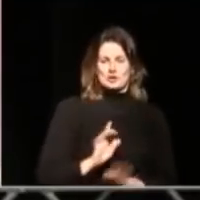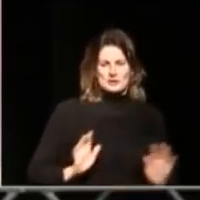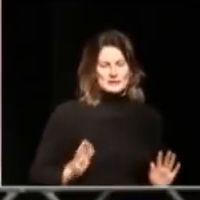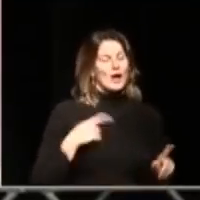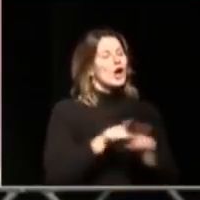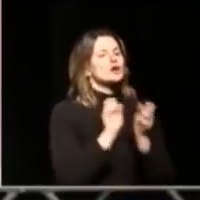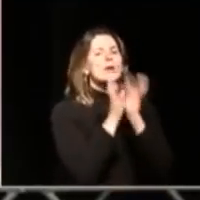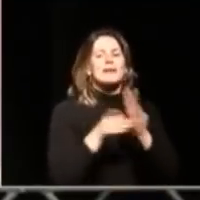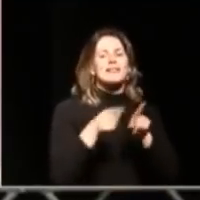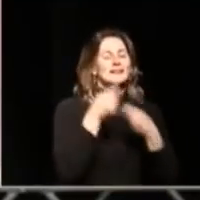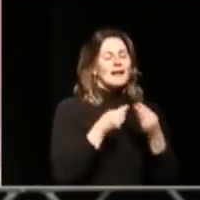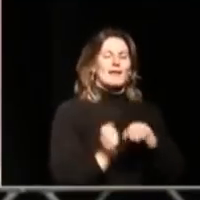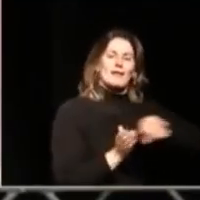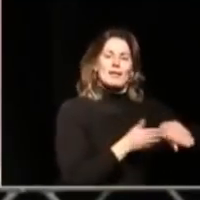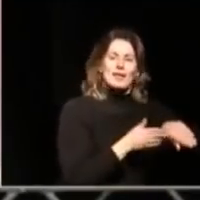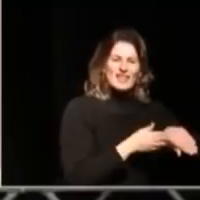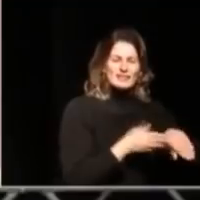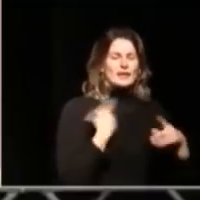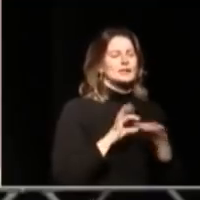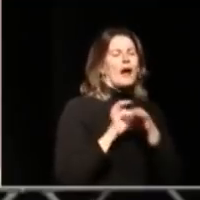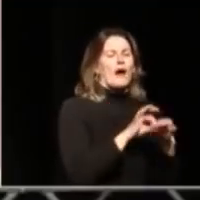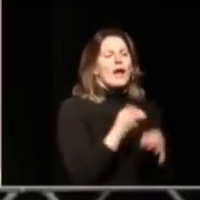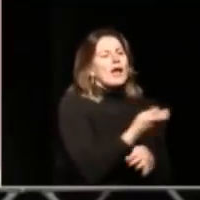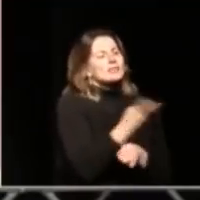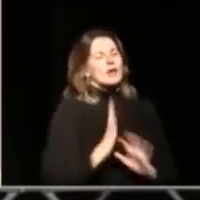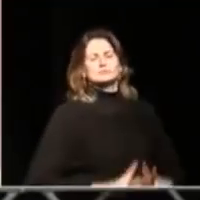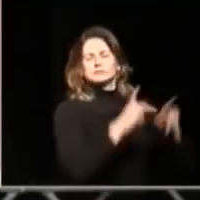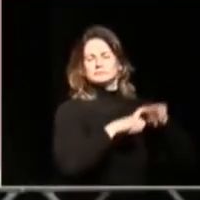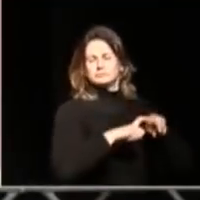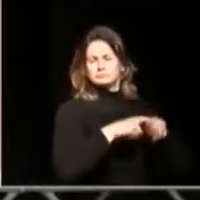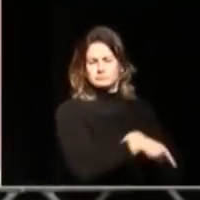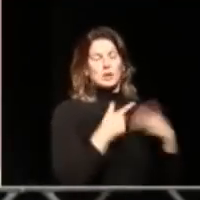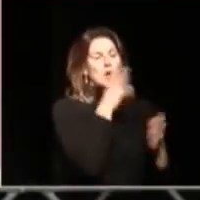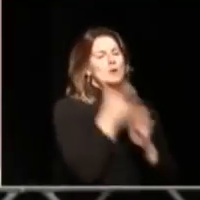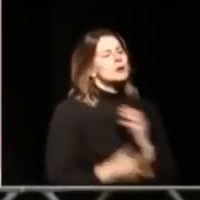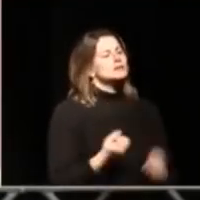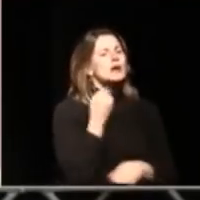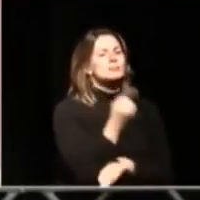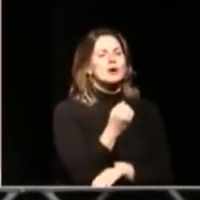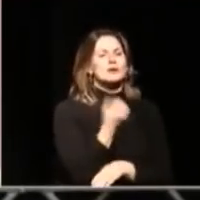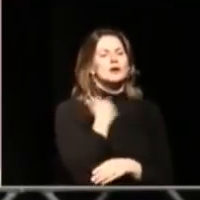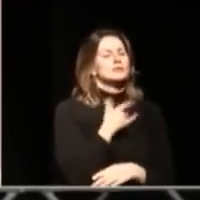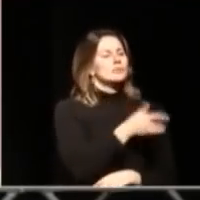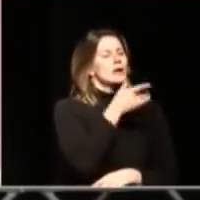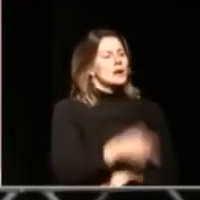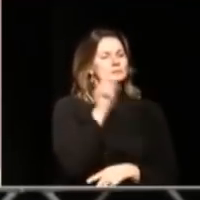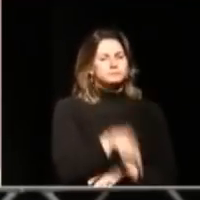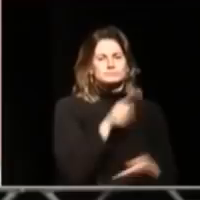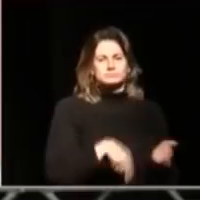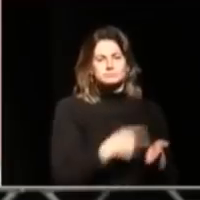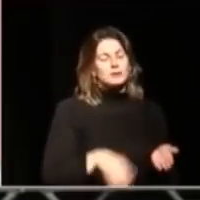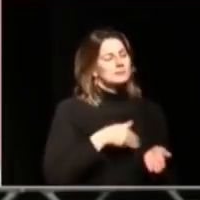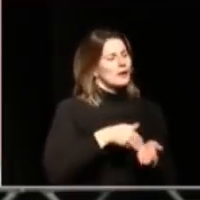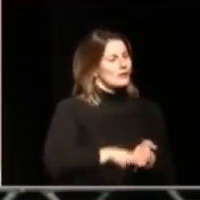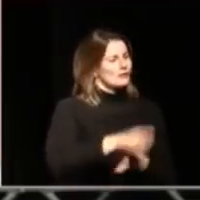Como el PDK se ha hecho de izquierdas y aliado privilegiado de algunos revolucionarios, por eso apoyaron, ¿verdad?, la moción de censura para sacar a